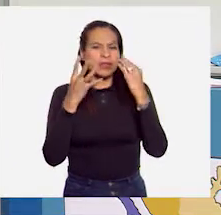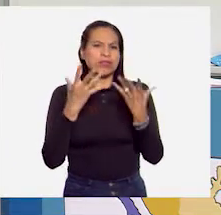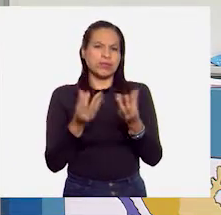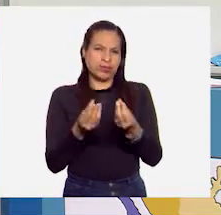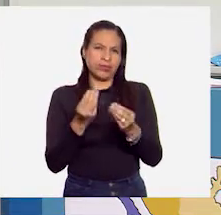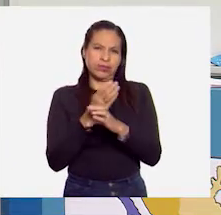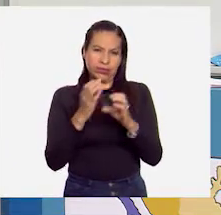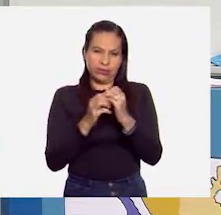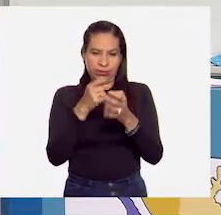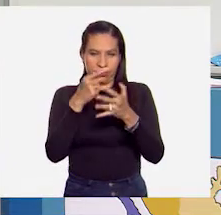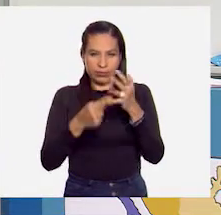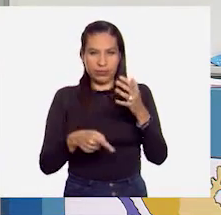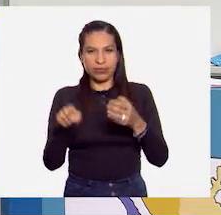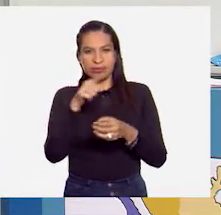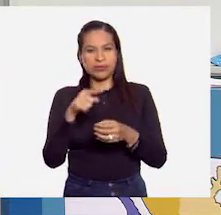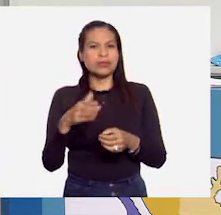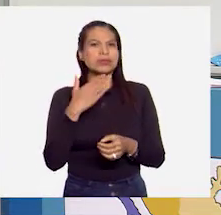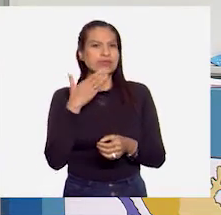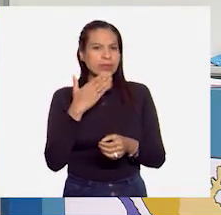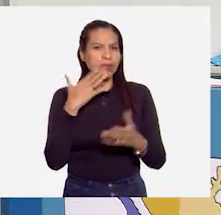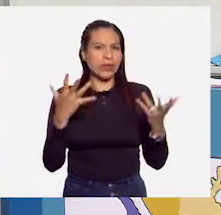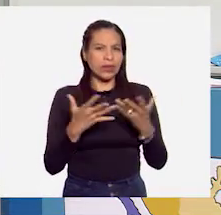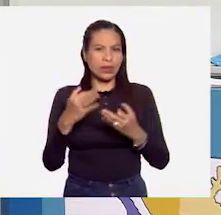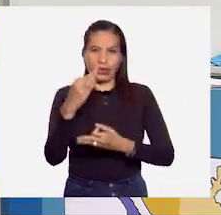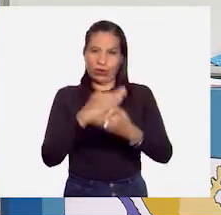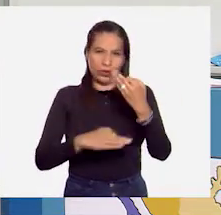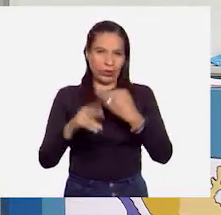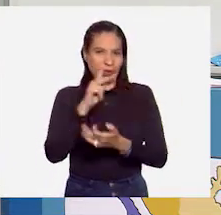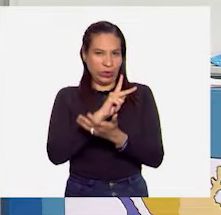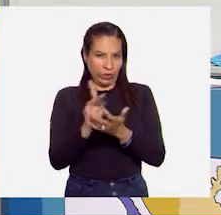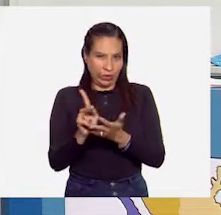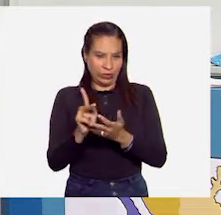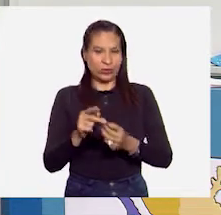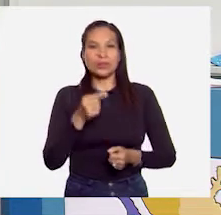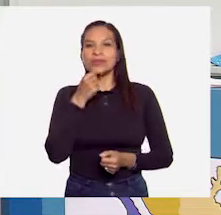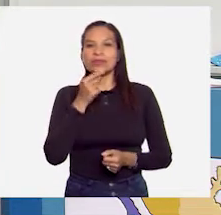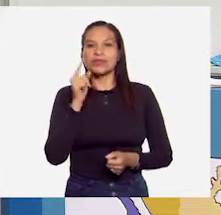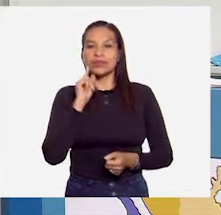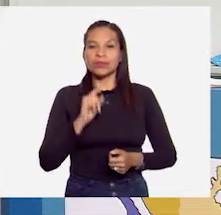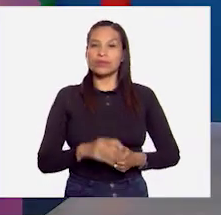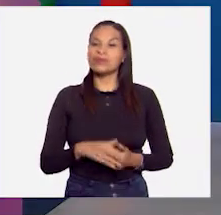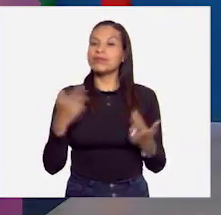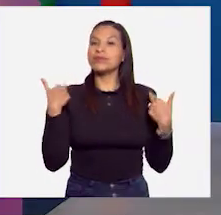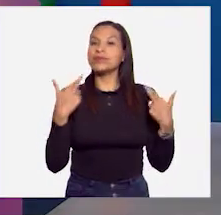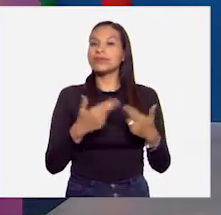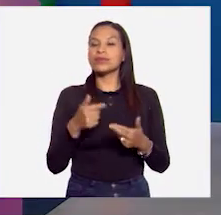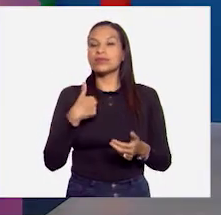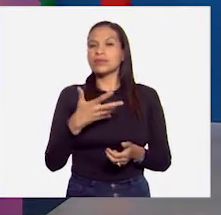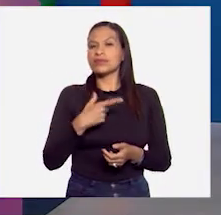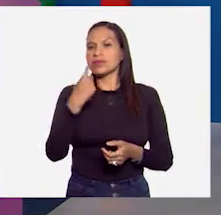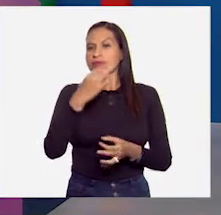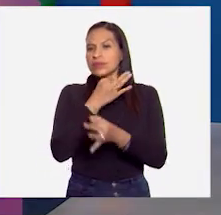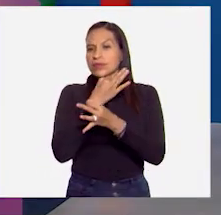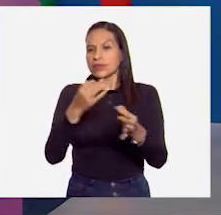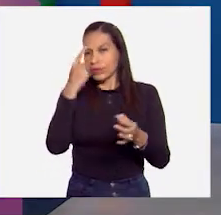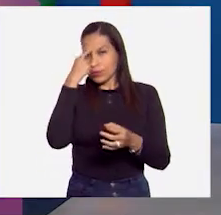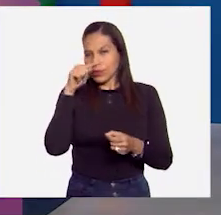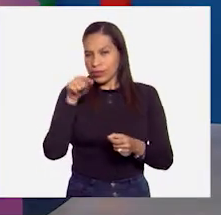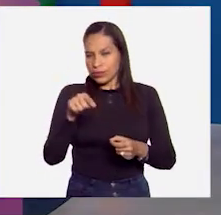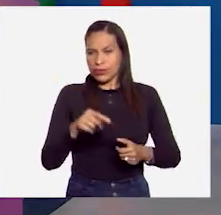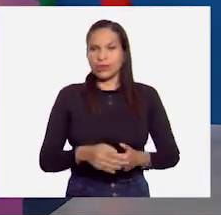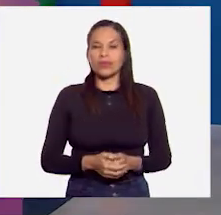mucho. Así que nos irá muy bien a todas y todos. Maestro, tengo un mensaje para